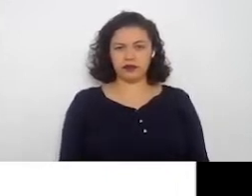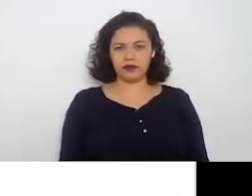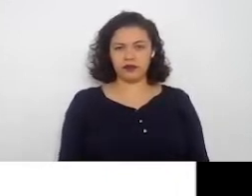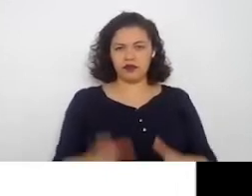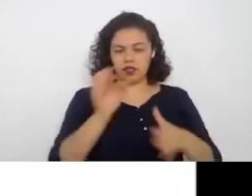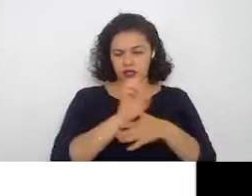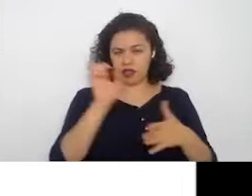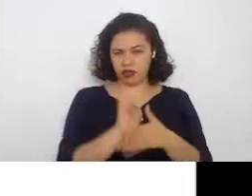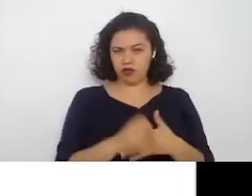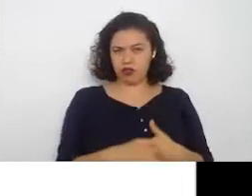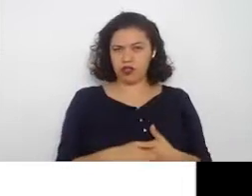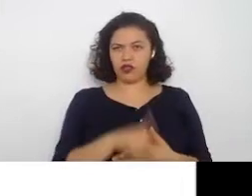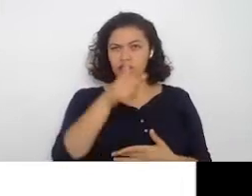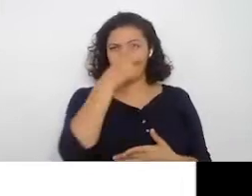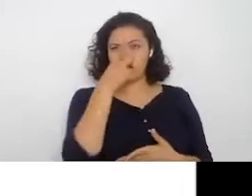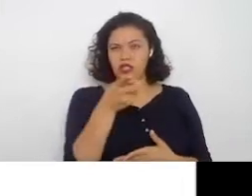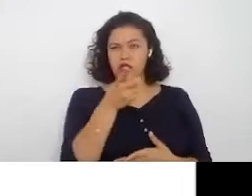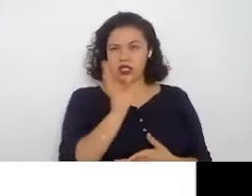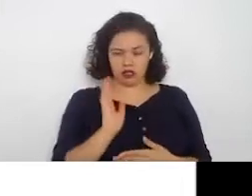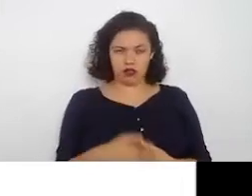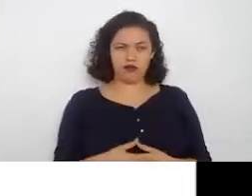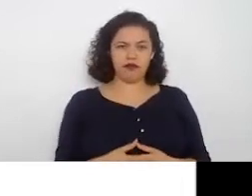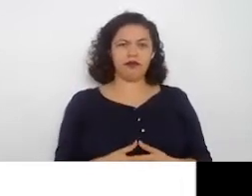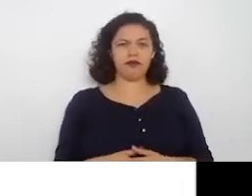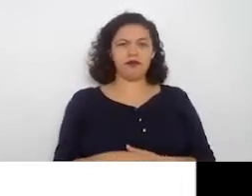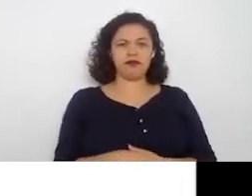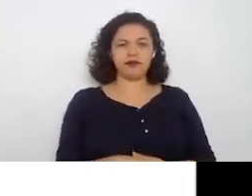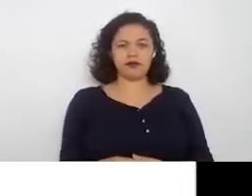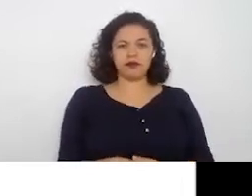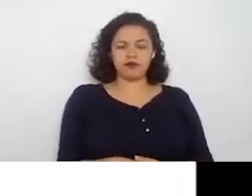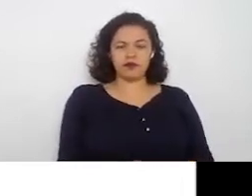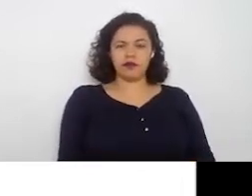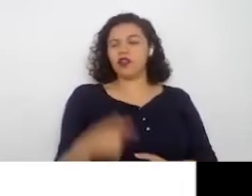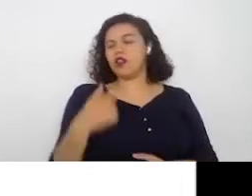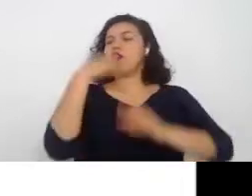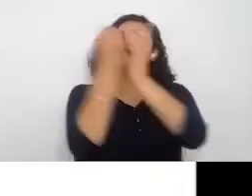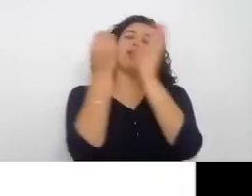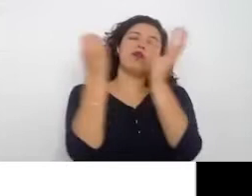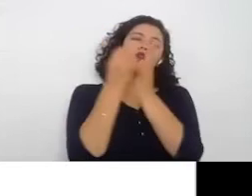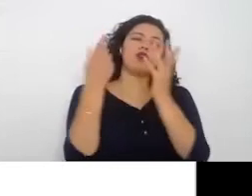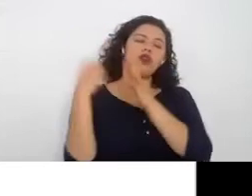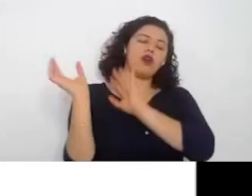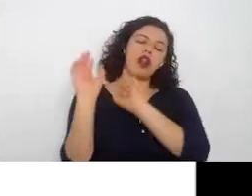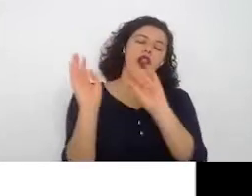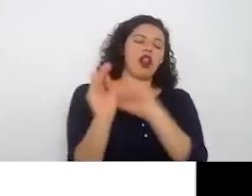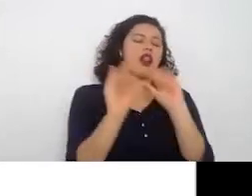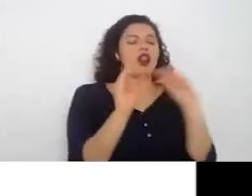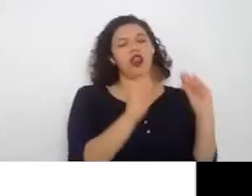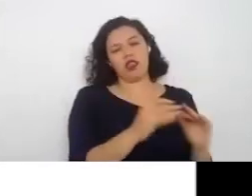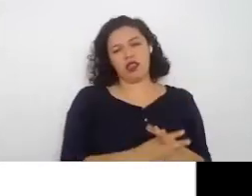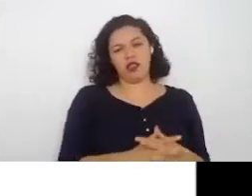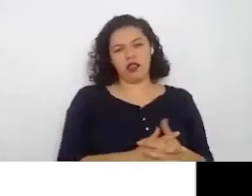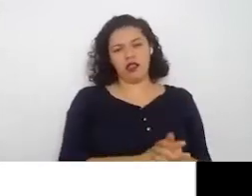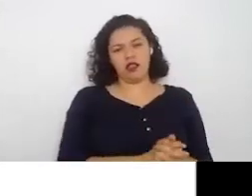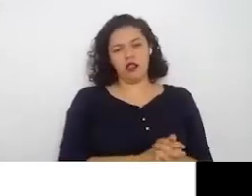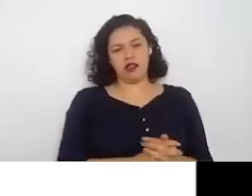alguien en la escuela, en lo que yo doy de clases, ¿verdad? Puedo